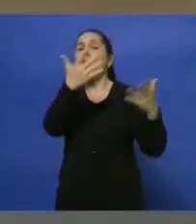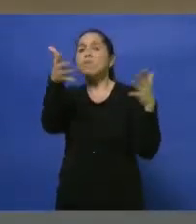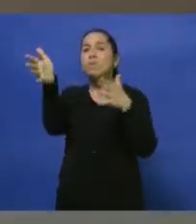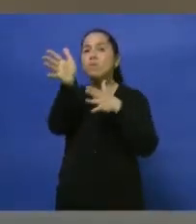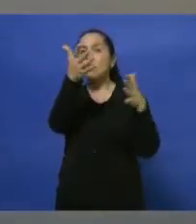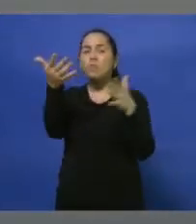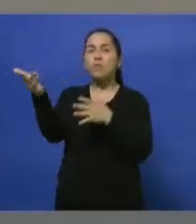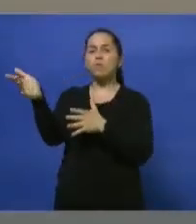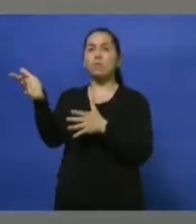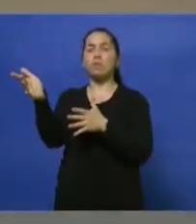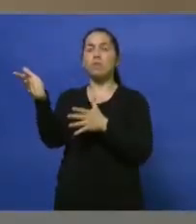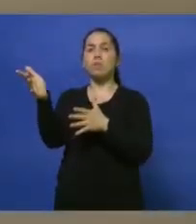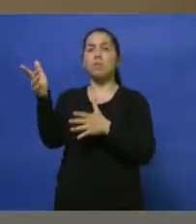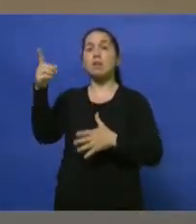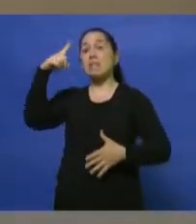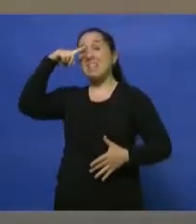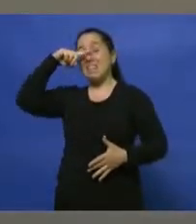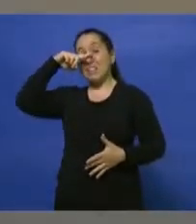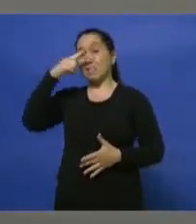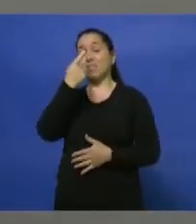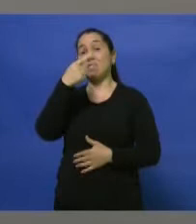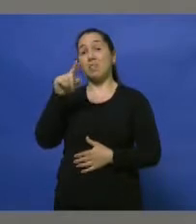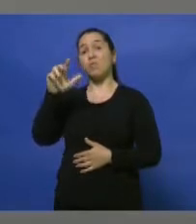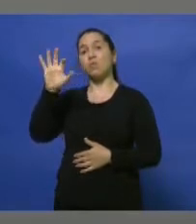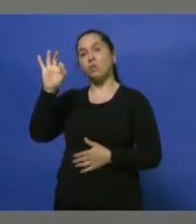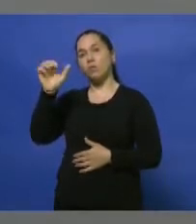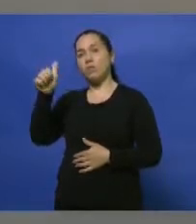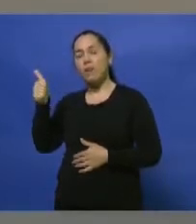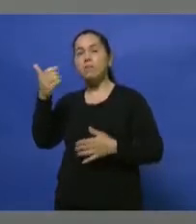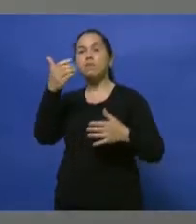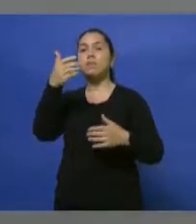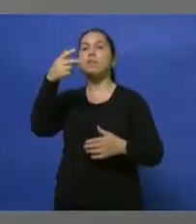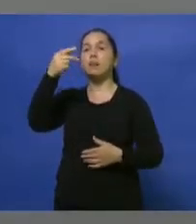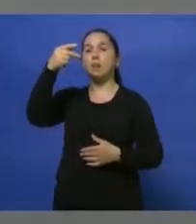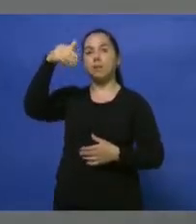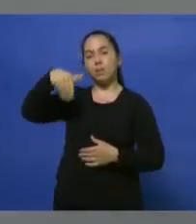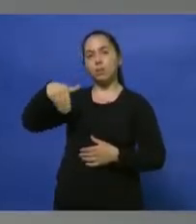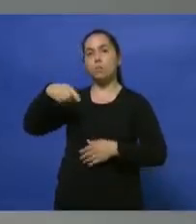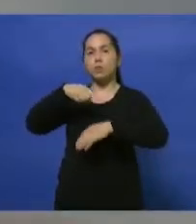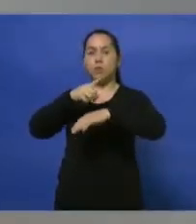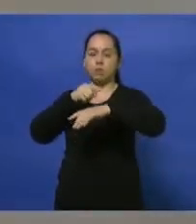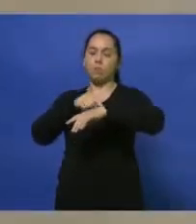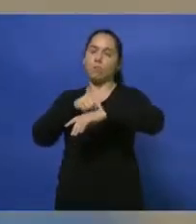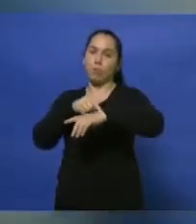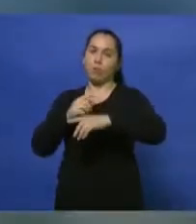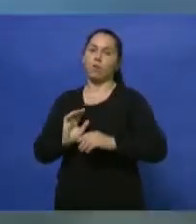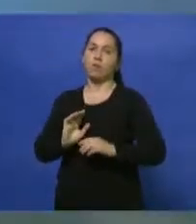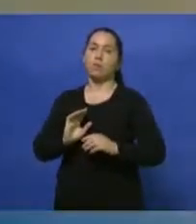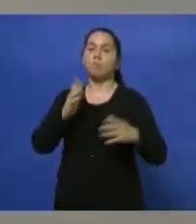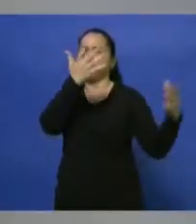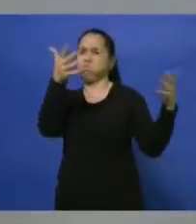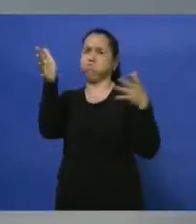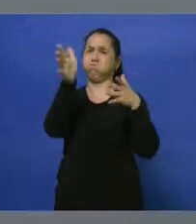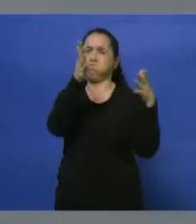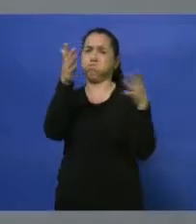el viento? 106 kilómetros en la hora. Pasó los 106 kilómetros en la hora. Esto es información oficial del campus de